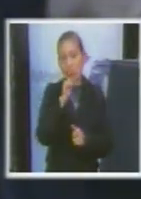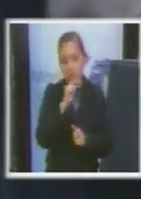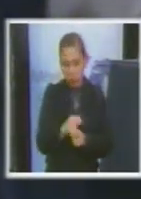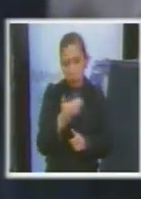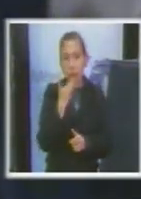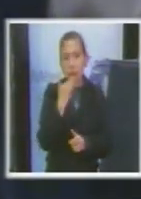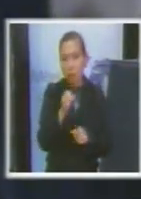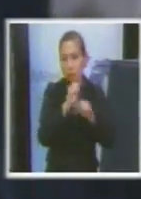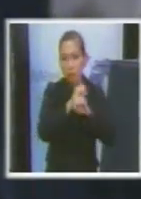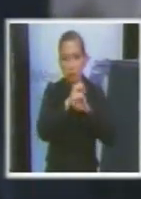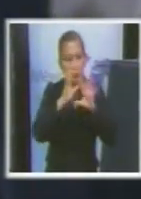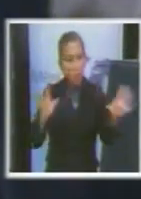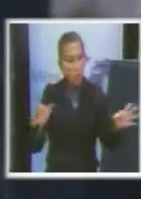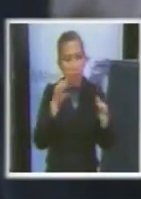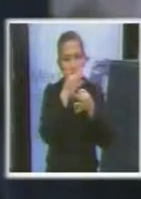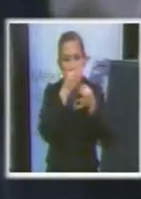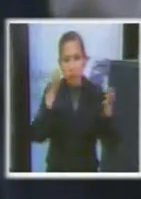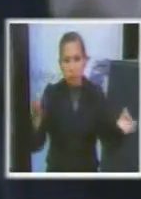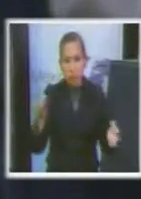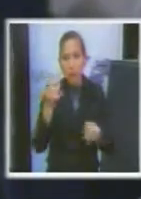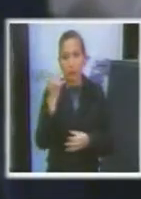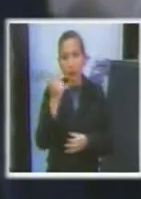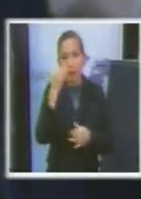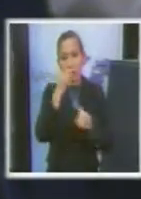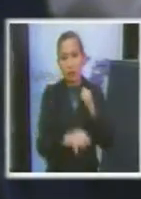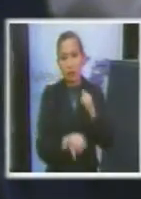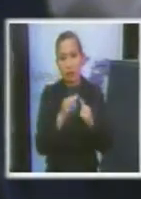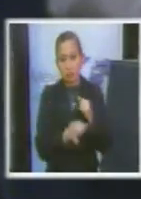bien clara la declaración, y